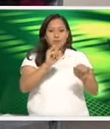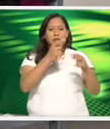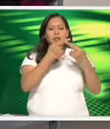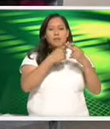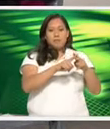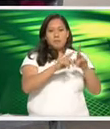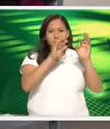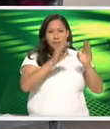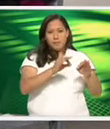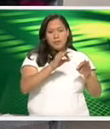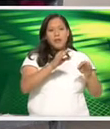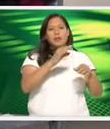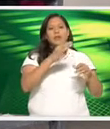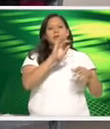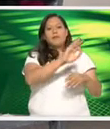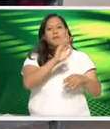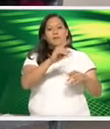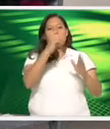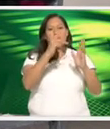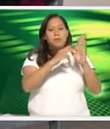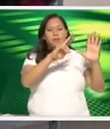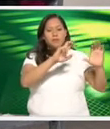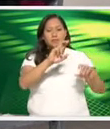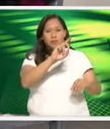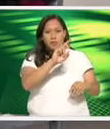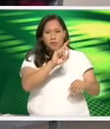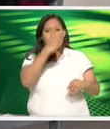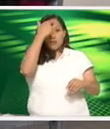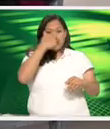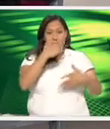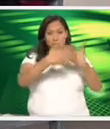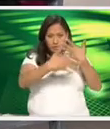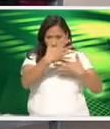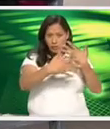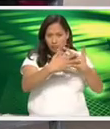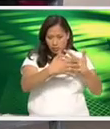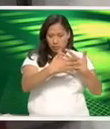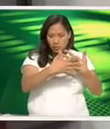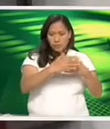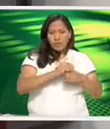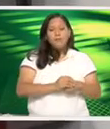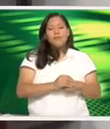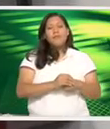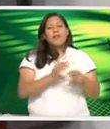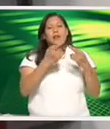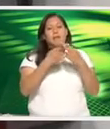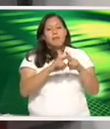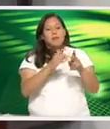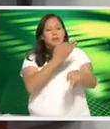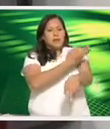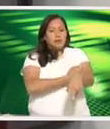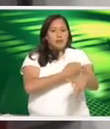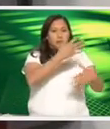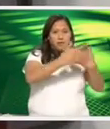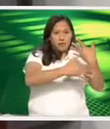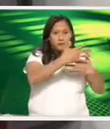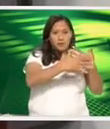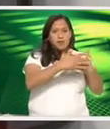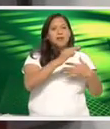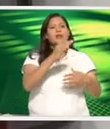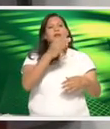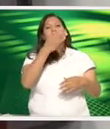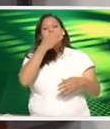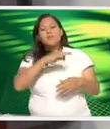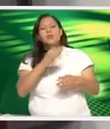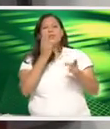la independencia, desde la década de 1830, la noche del 15. Entonces iniciaba desde la tarde del 15 el festejo con